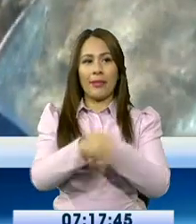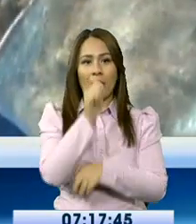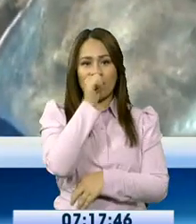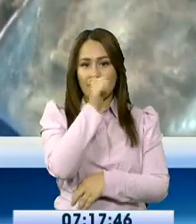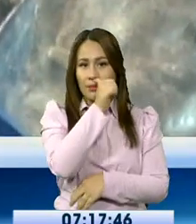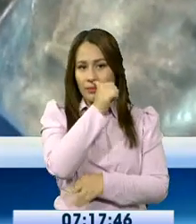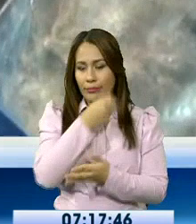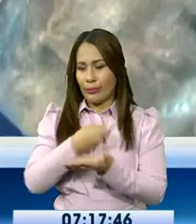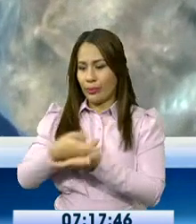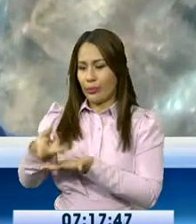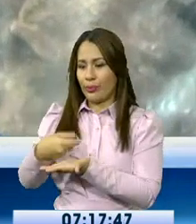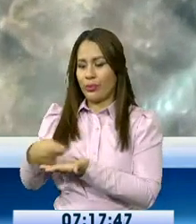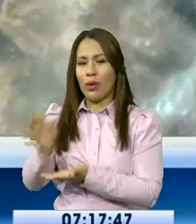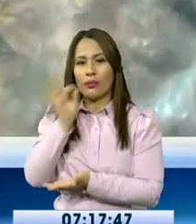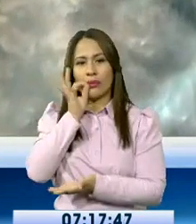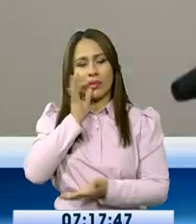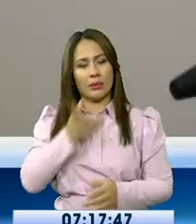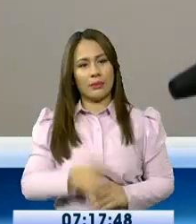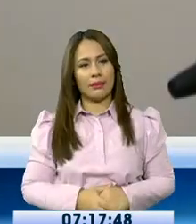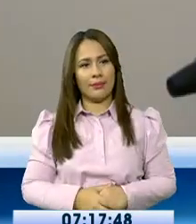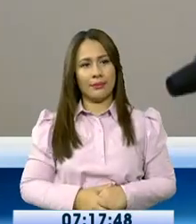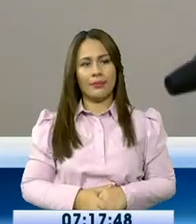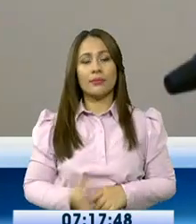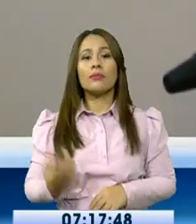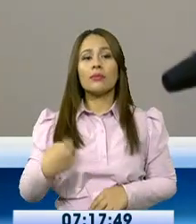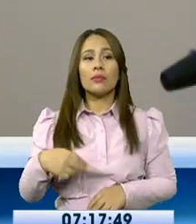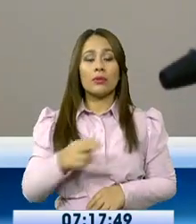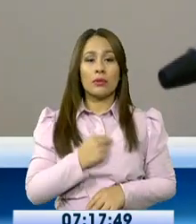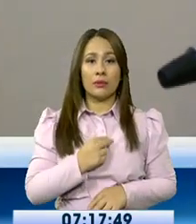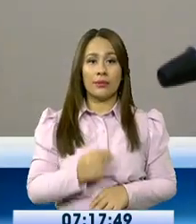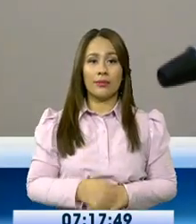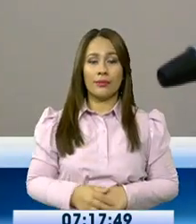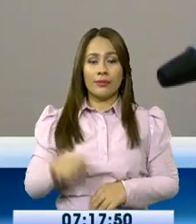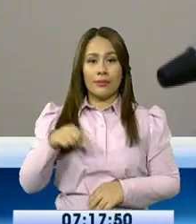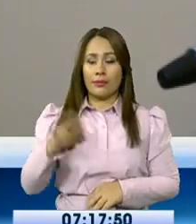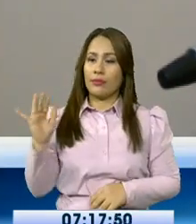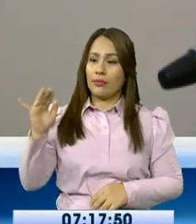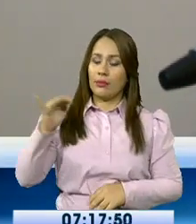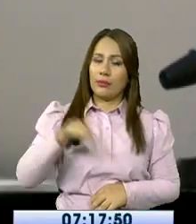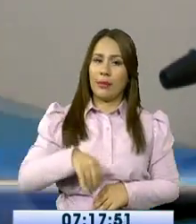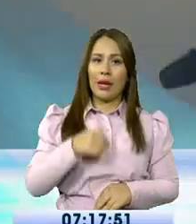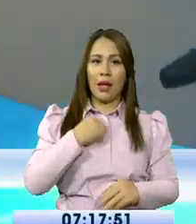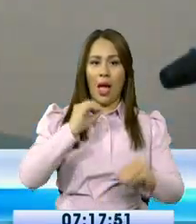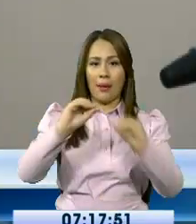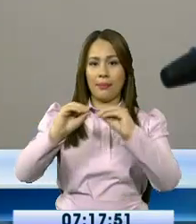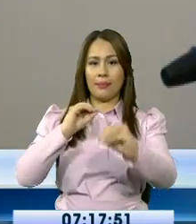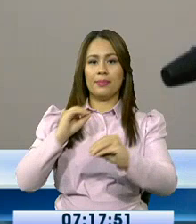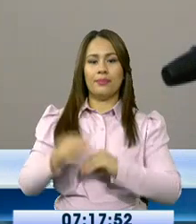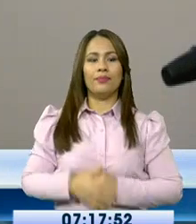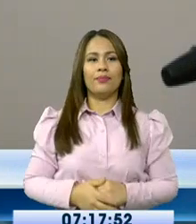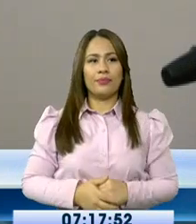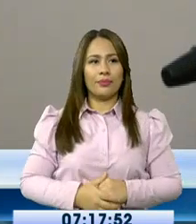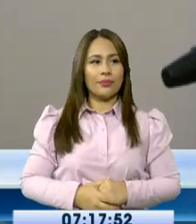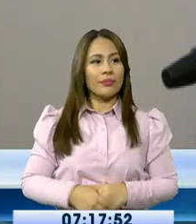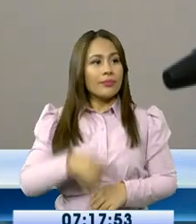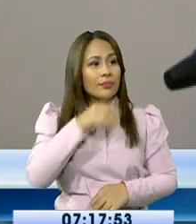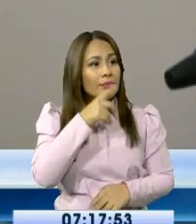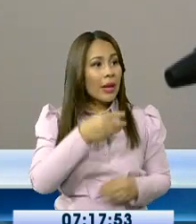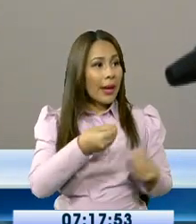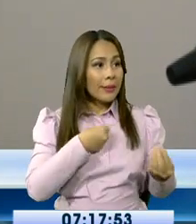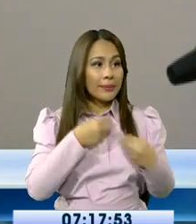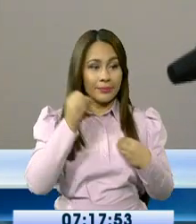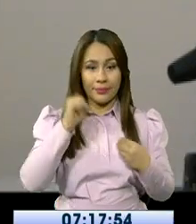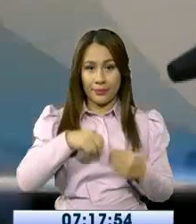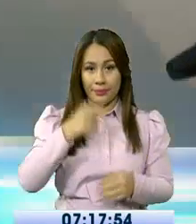dosis justas. Nosotros acudimos a este llamado, ingresamos y obviamente se le encontró con sustancias estupefacientes, por lo